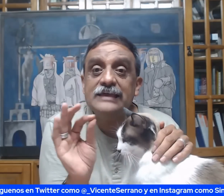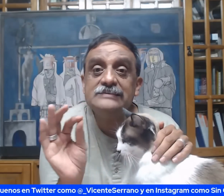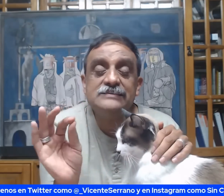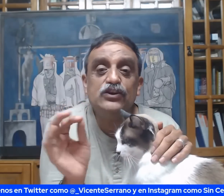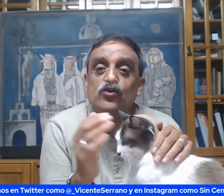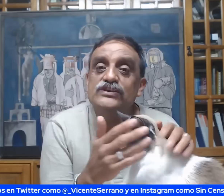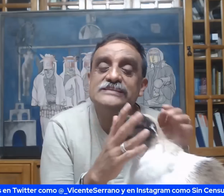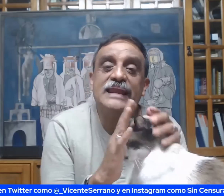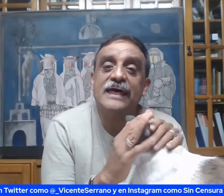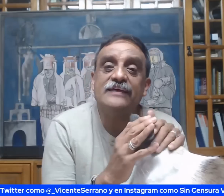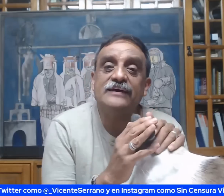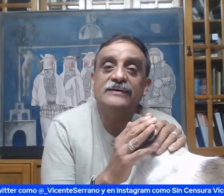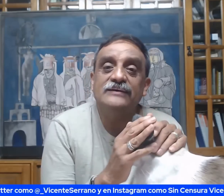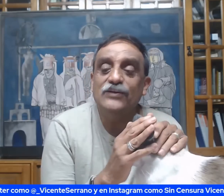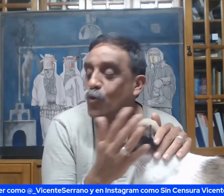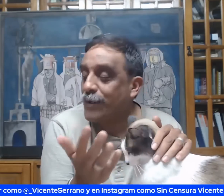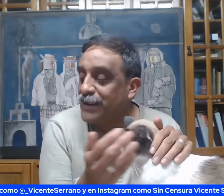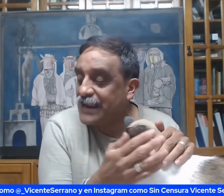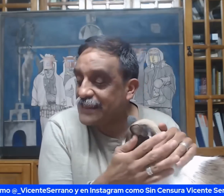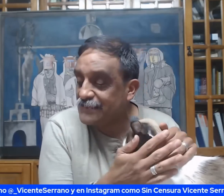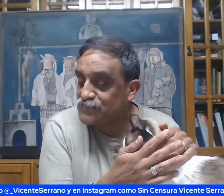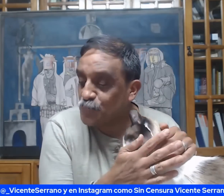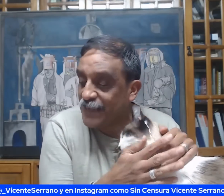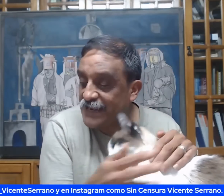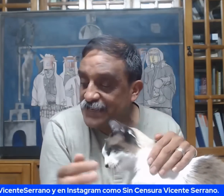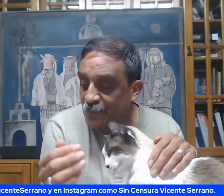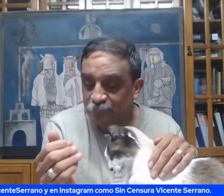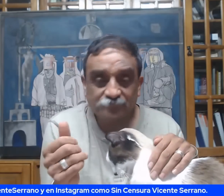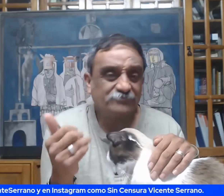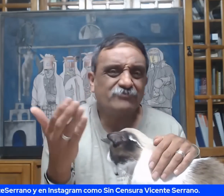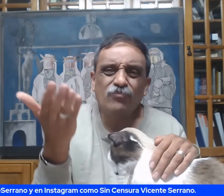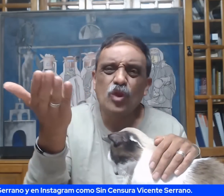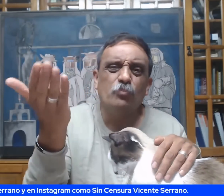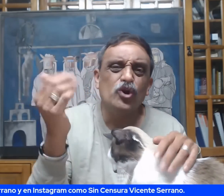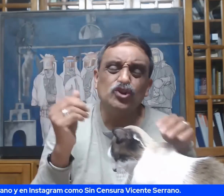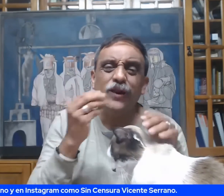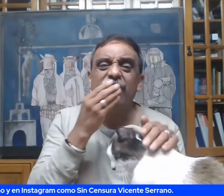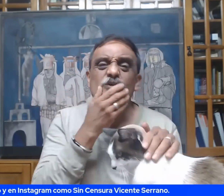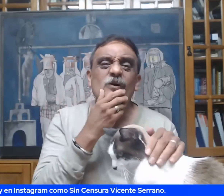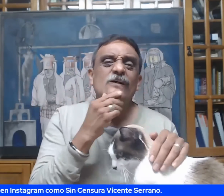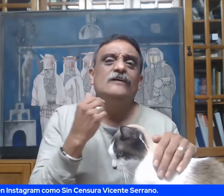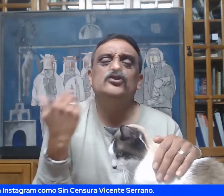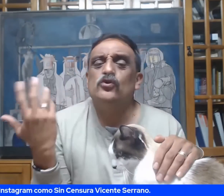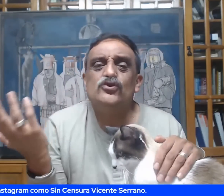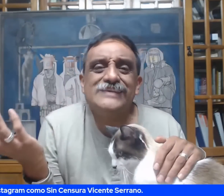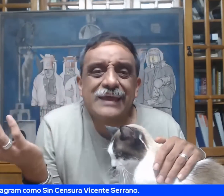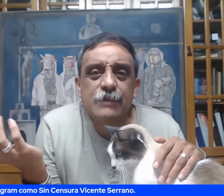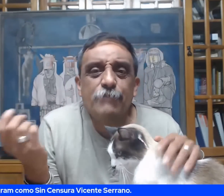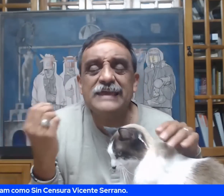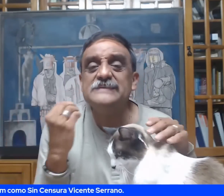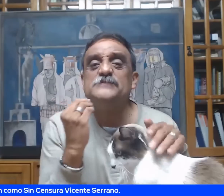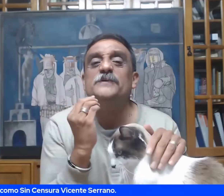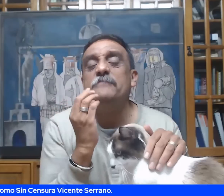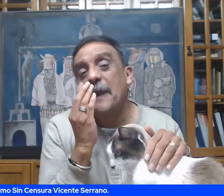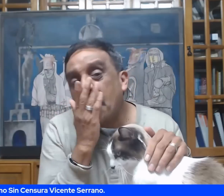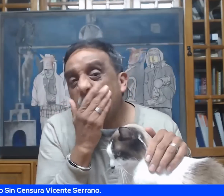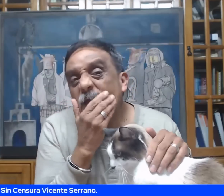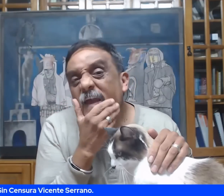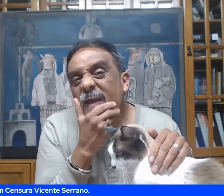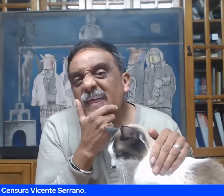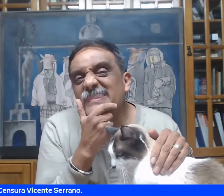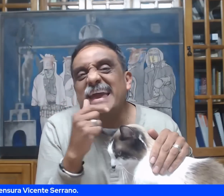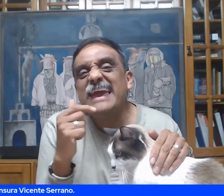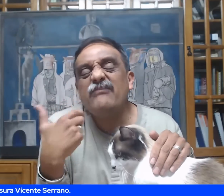señora ahí sí no dice nada, no habla nada de soberanía. Por otro lado, yo no sé en qué país